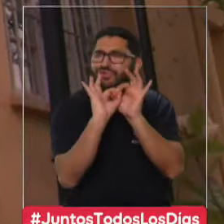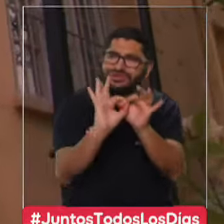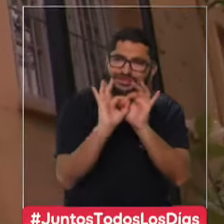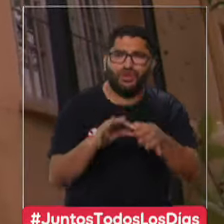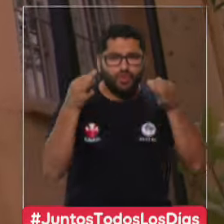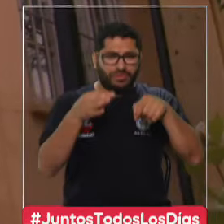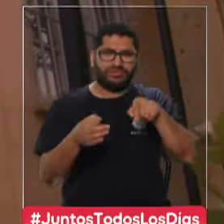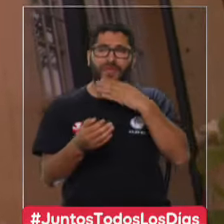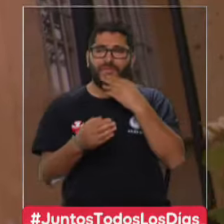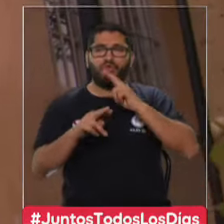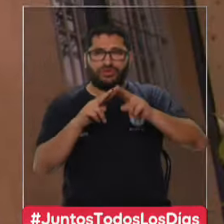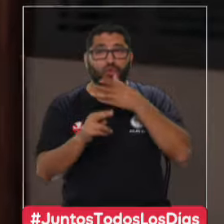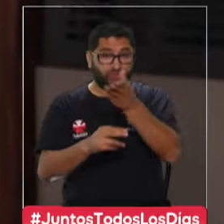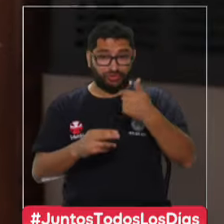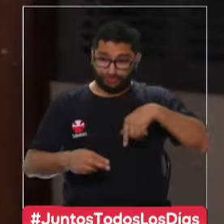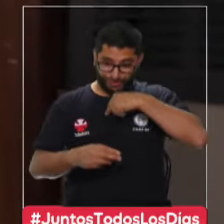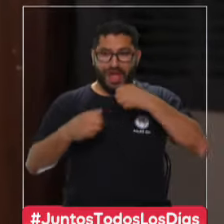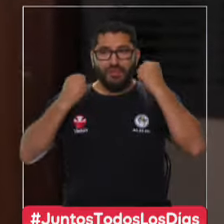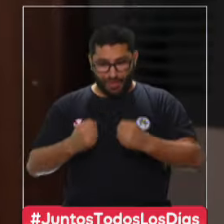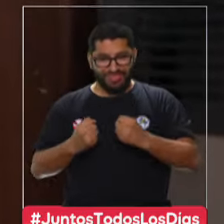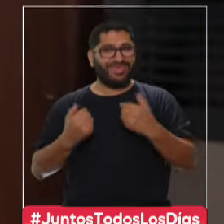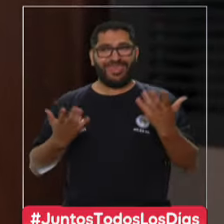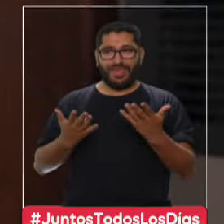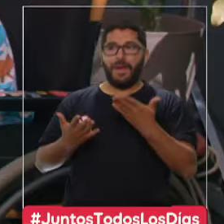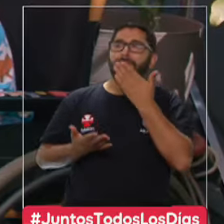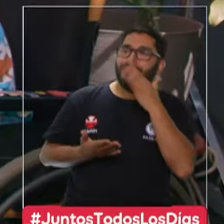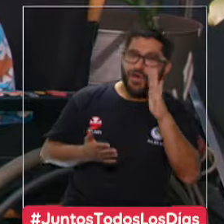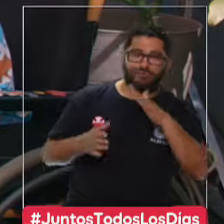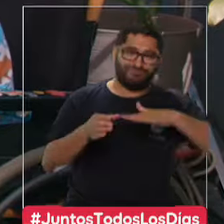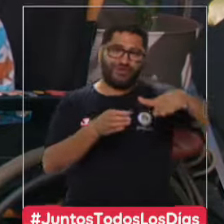hizo. Ahora yo voy a poder movilizarme mejor al entrar a